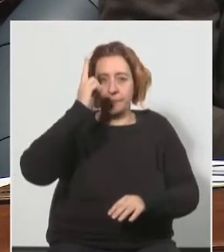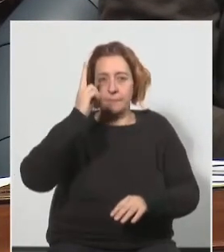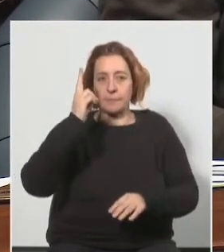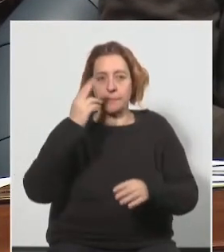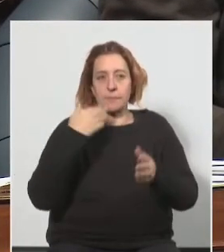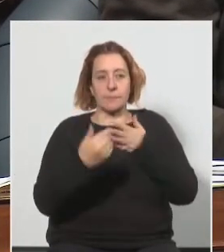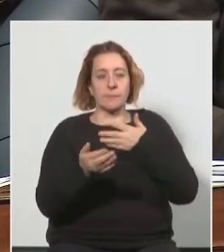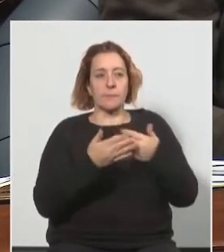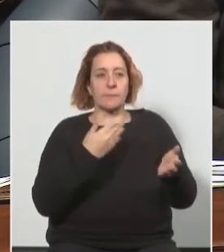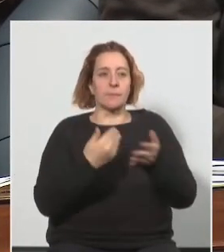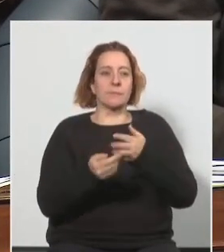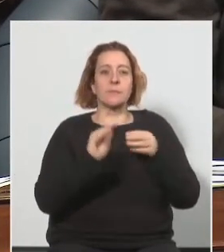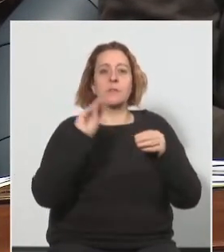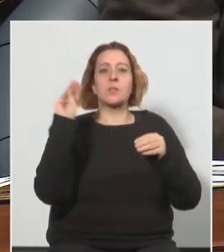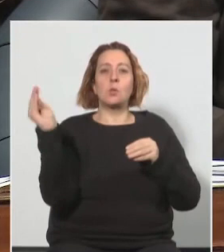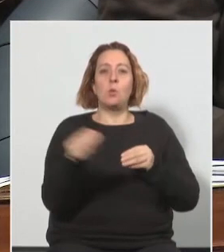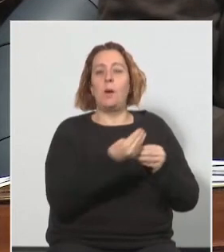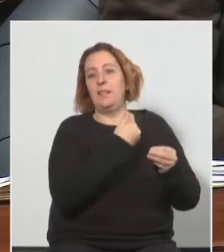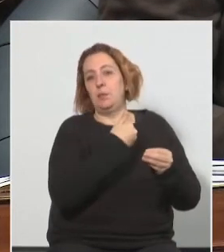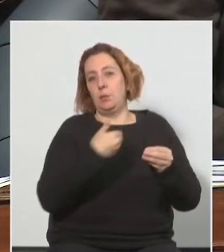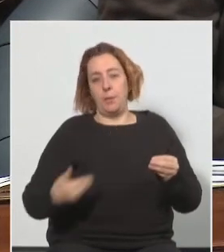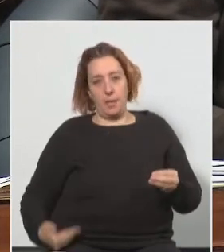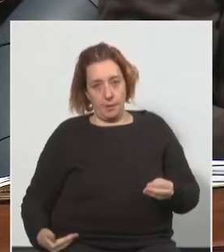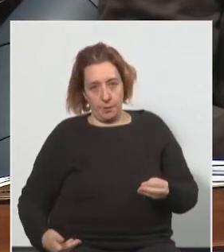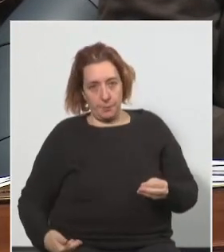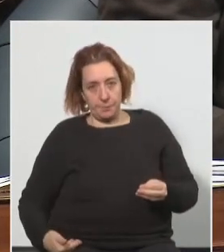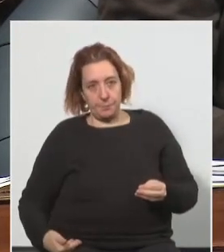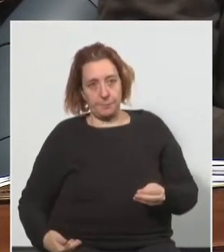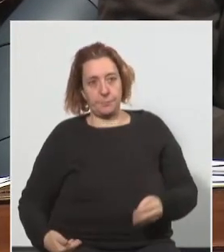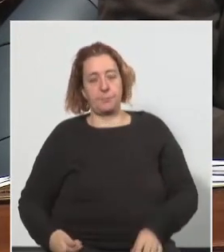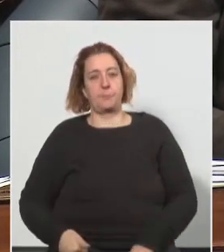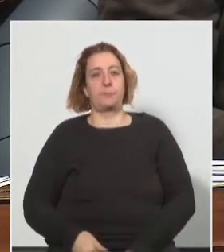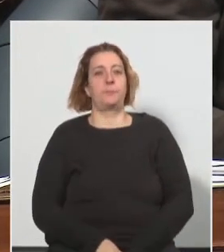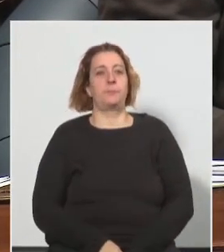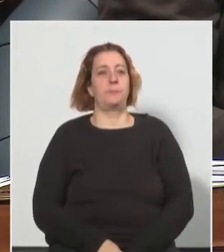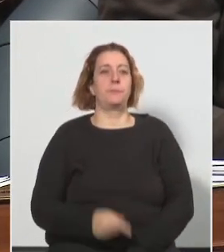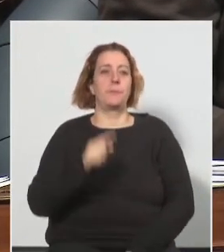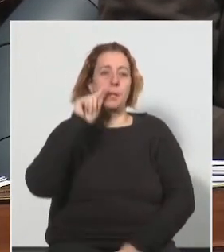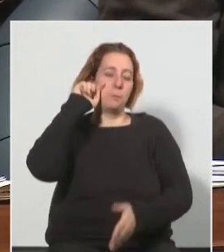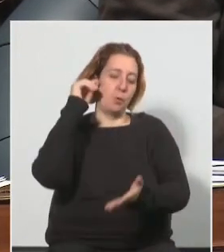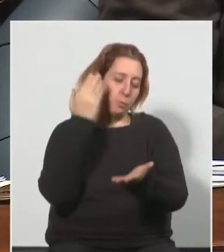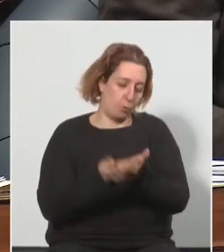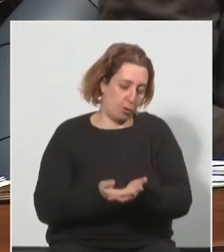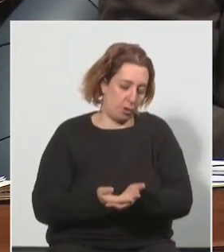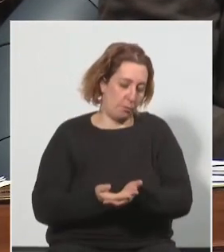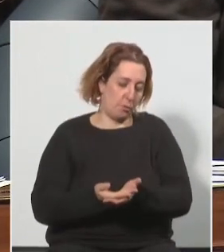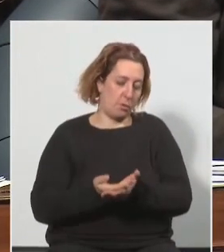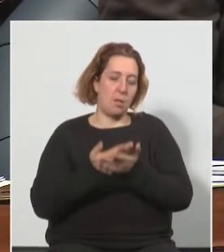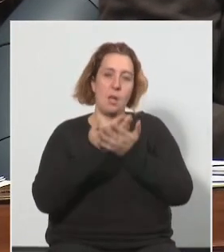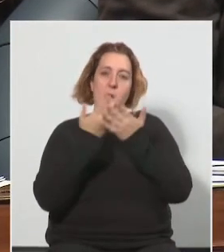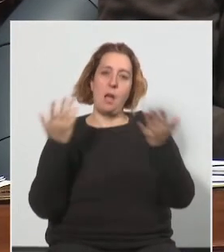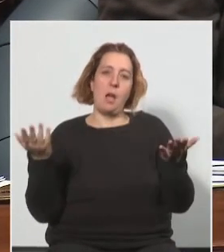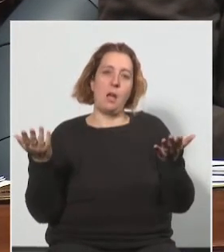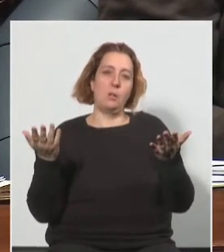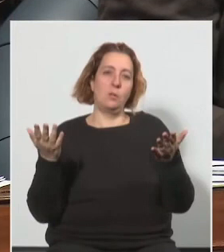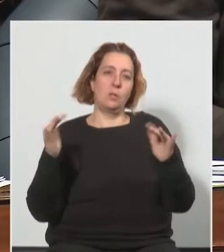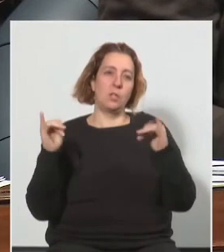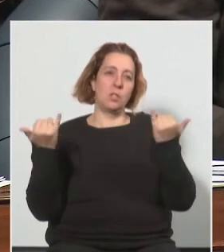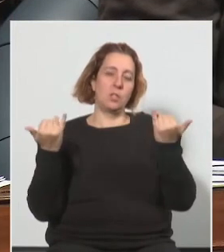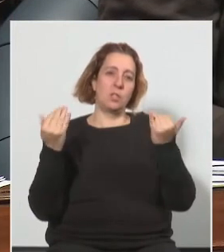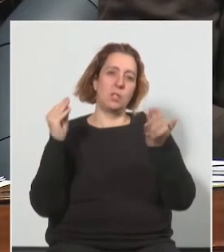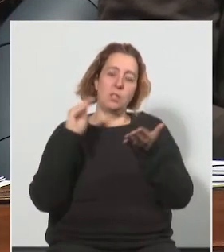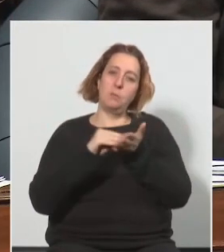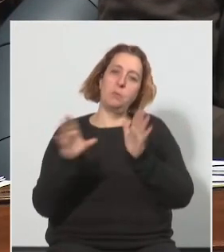independiente del signo de las administraciones que rijan sus destinos. Hemos propuesto algo que está plasmado